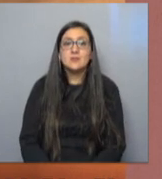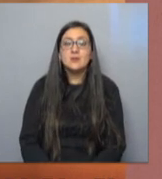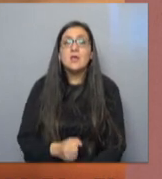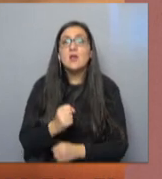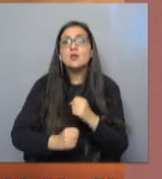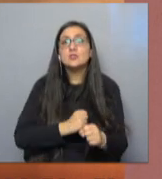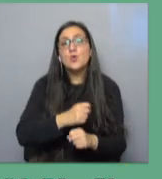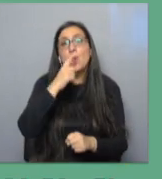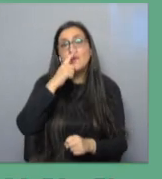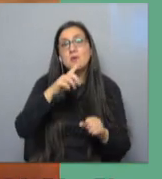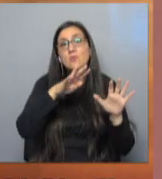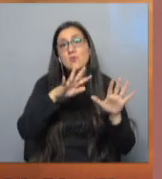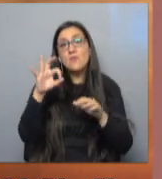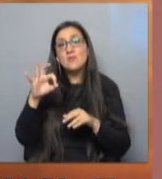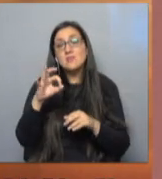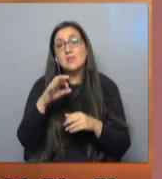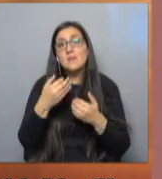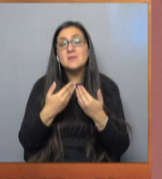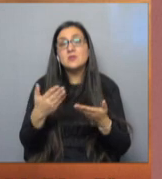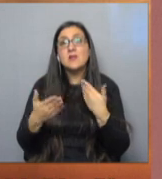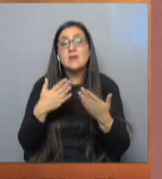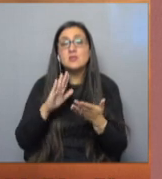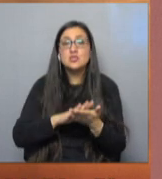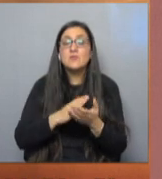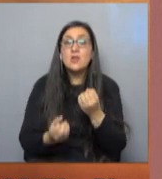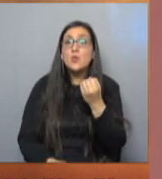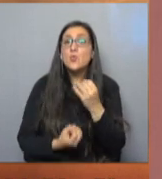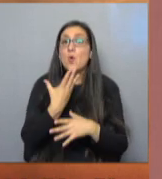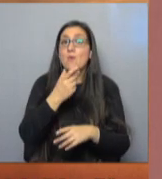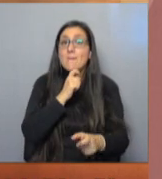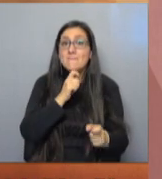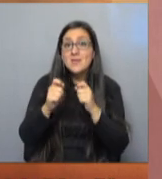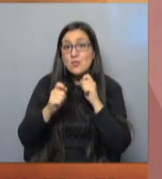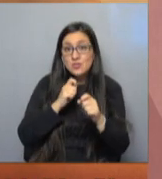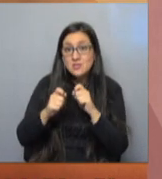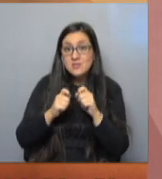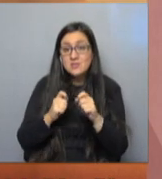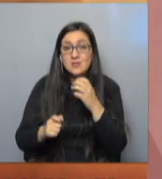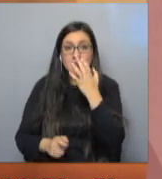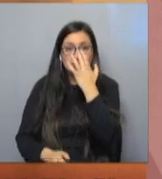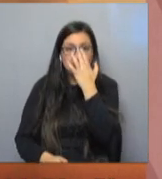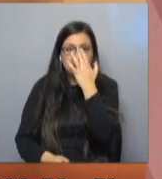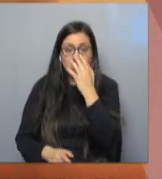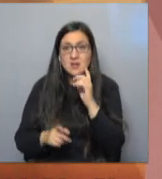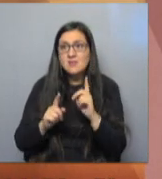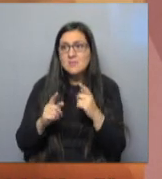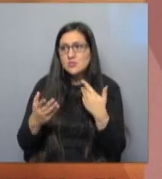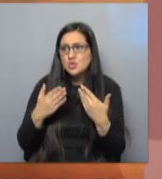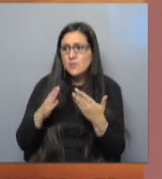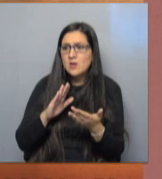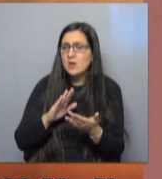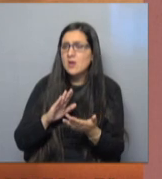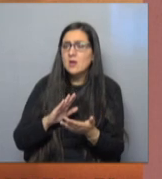90 empezó a hablarse de nuevo periodismo como el periodismo los americanos el